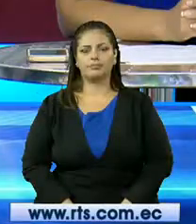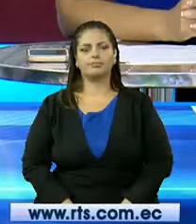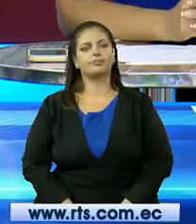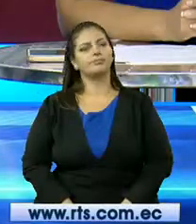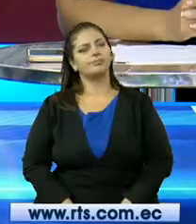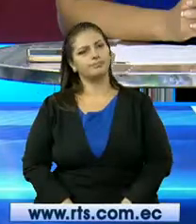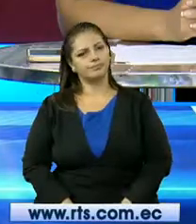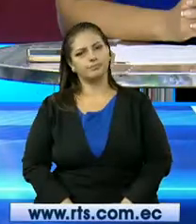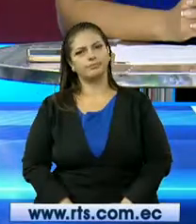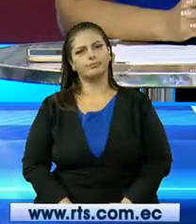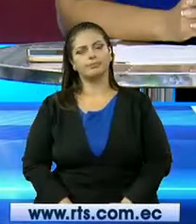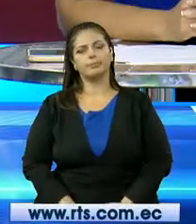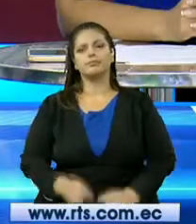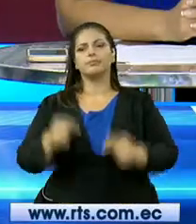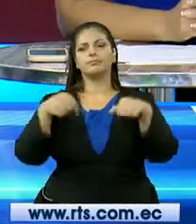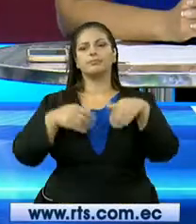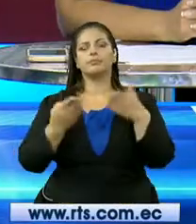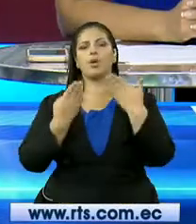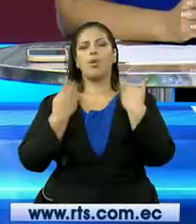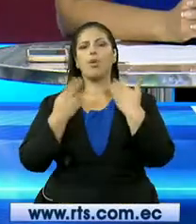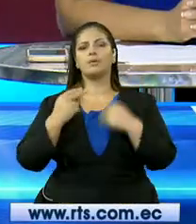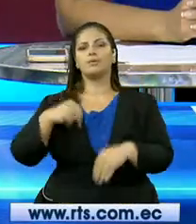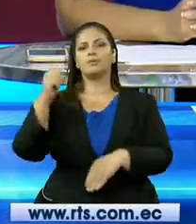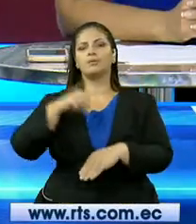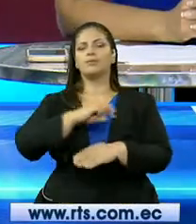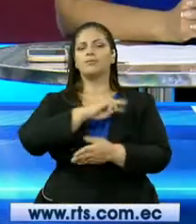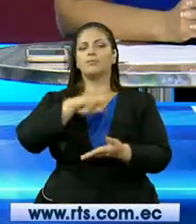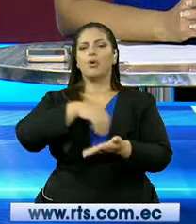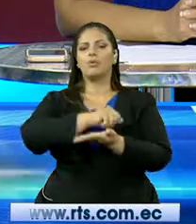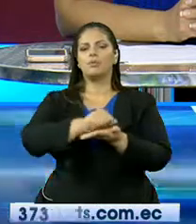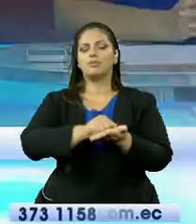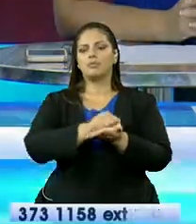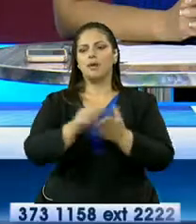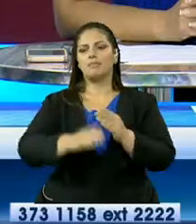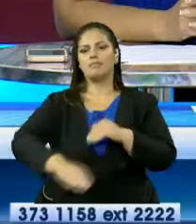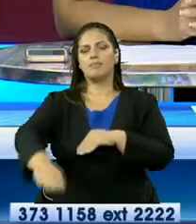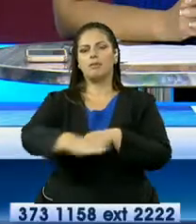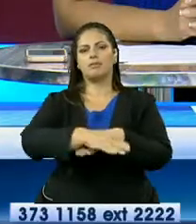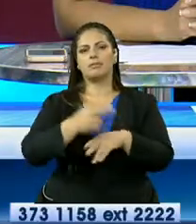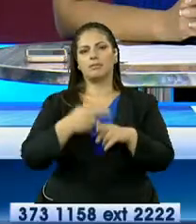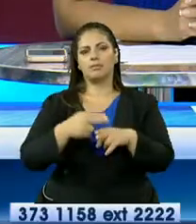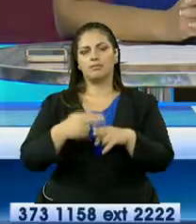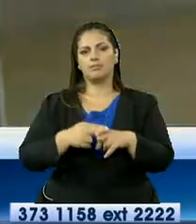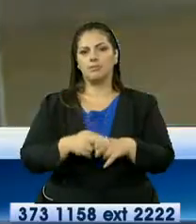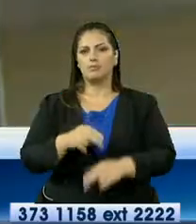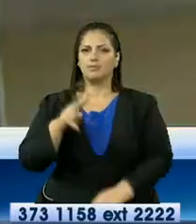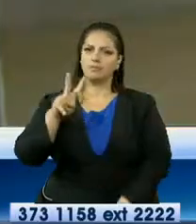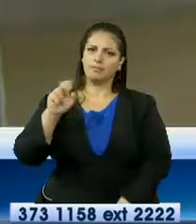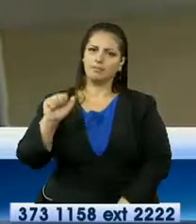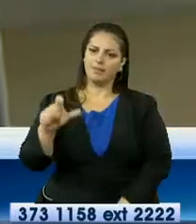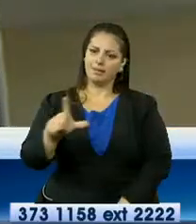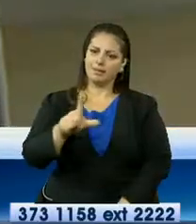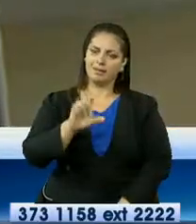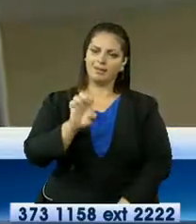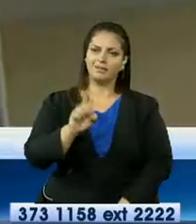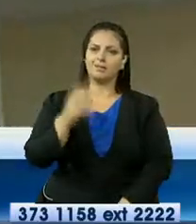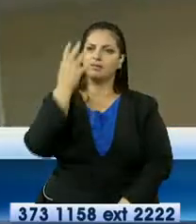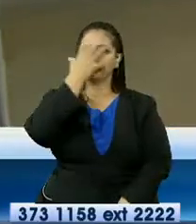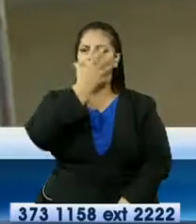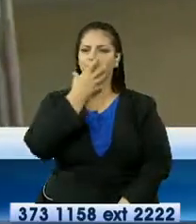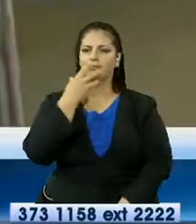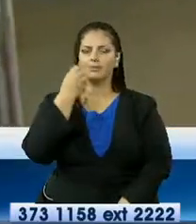Roselena, nosotros continuamos desde Montesinaí en la cooperativa Valle Hermoso, donde hace pocos instantes